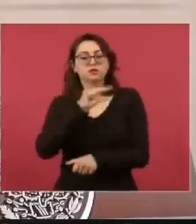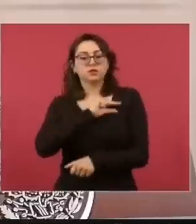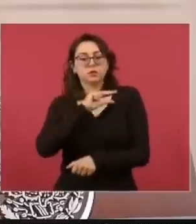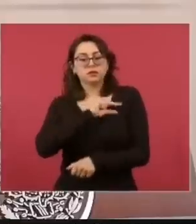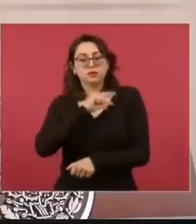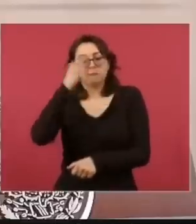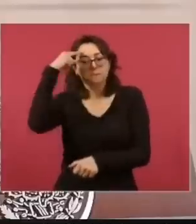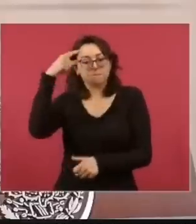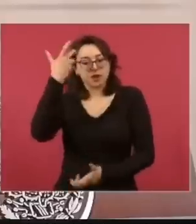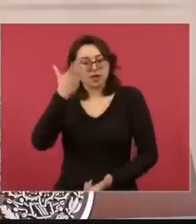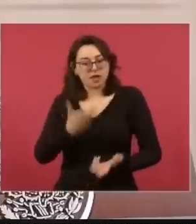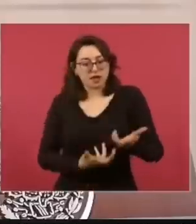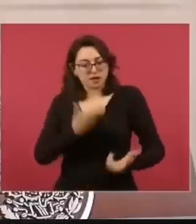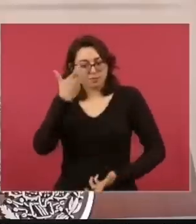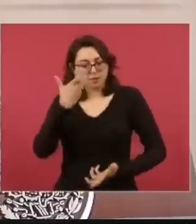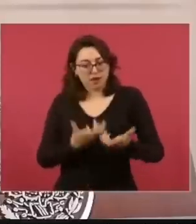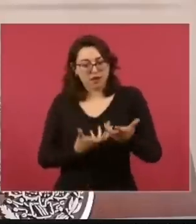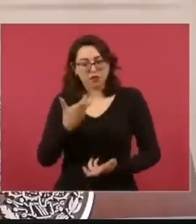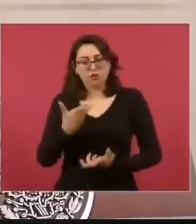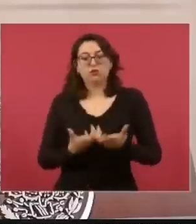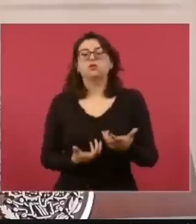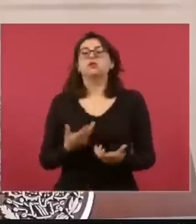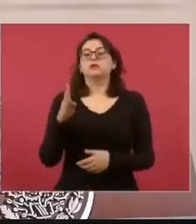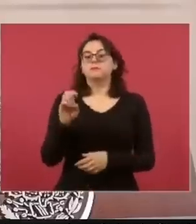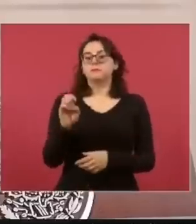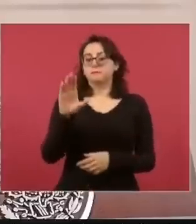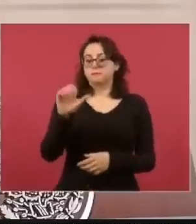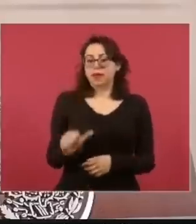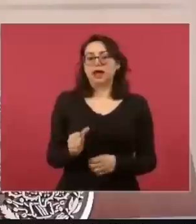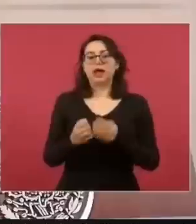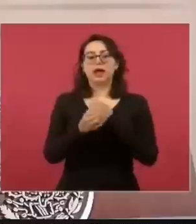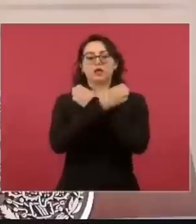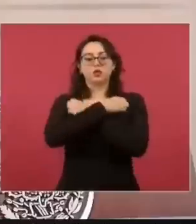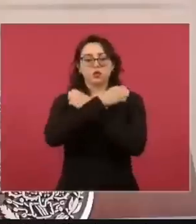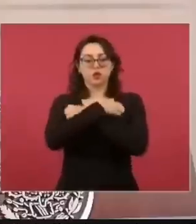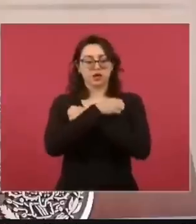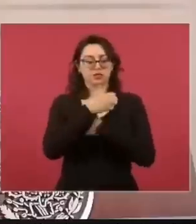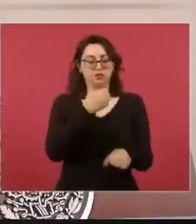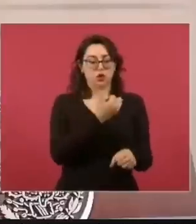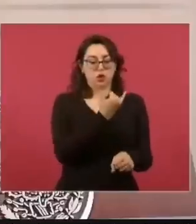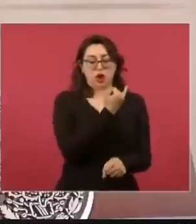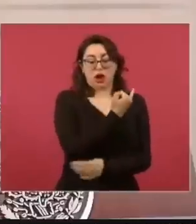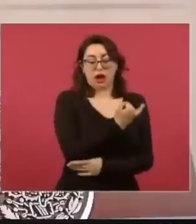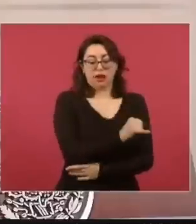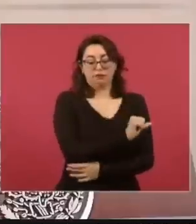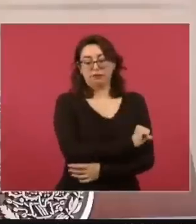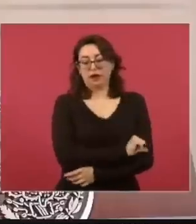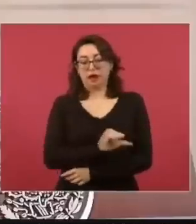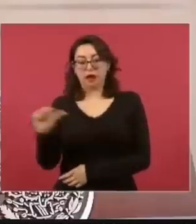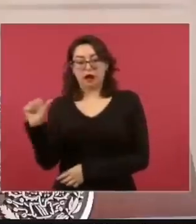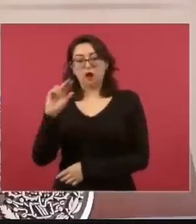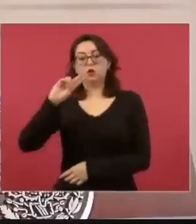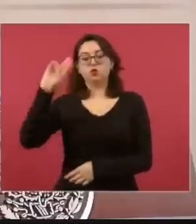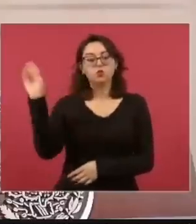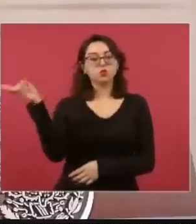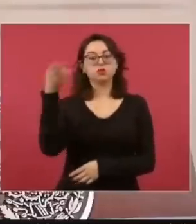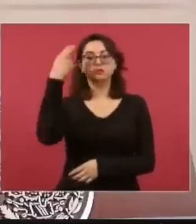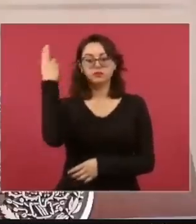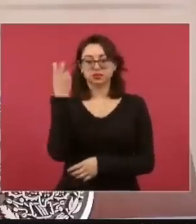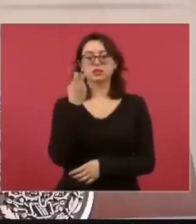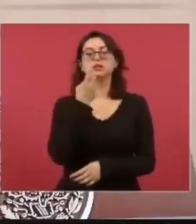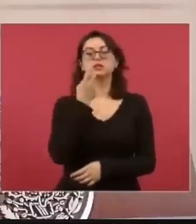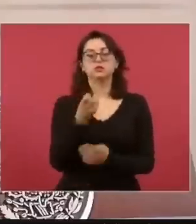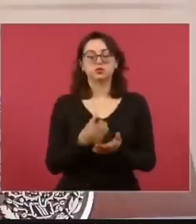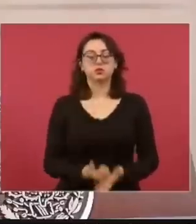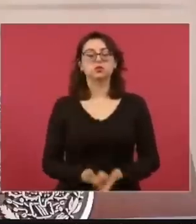en el seguro y becas para cubrir desde educación preescolar hasta educación de superior Esto fue producto de la modificación